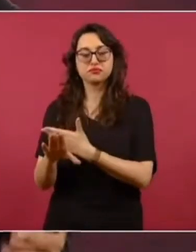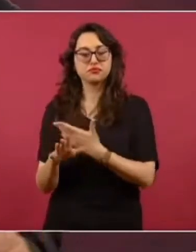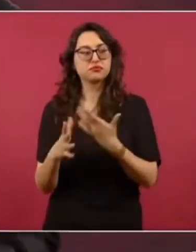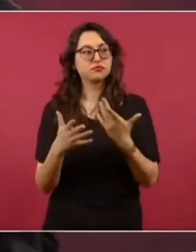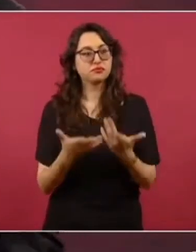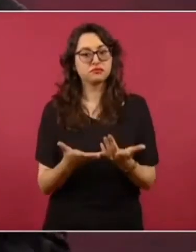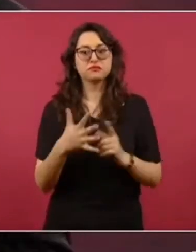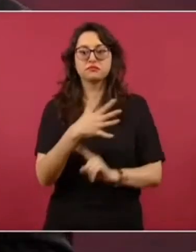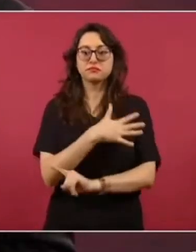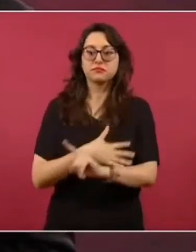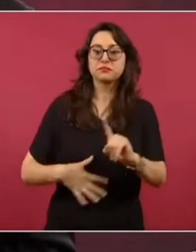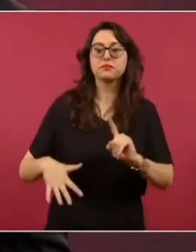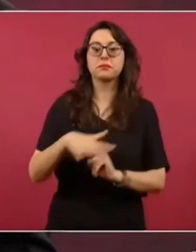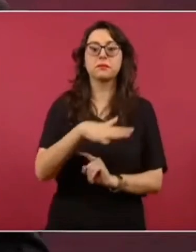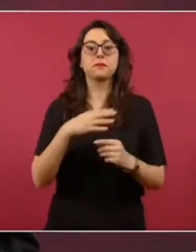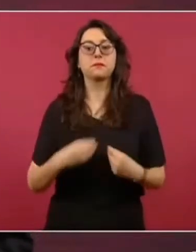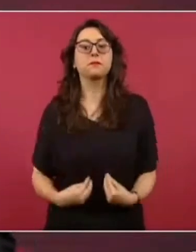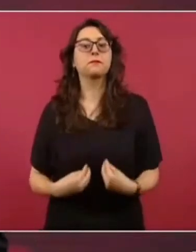se vive